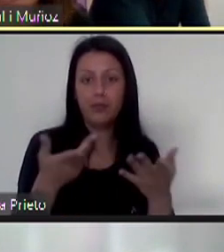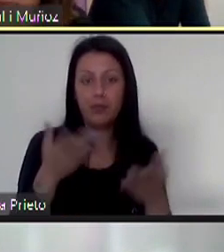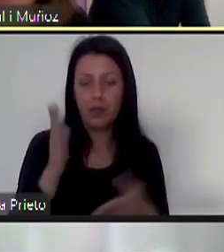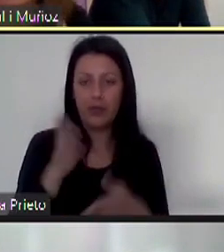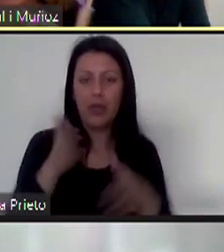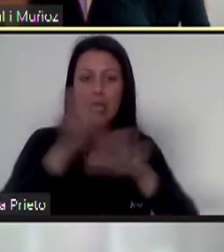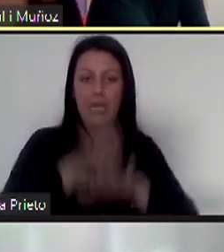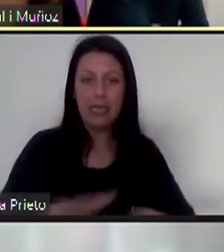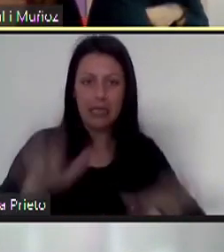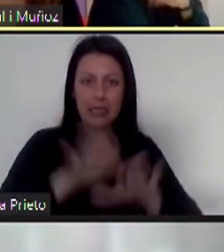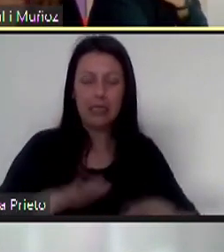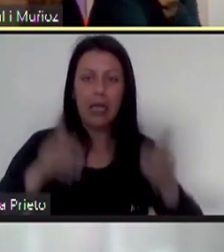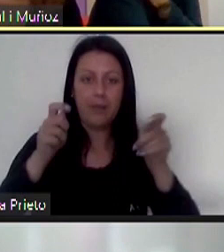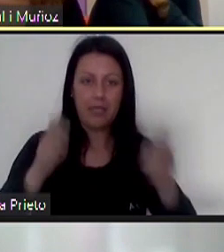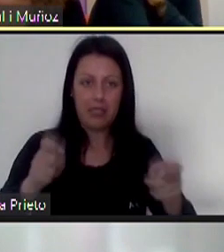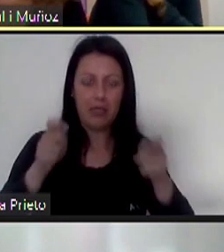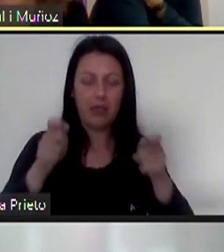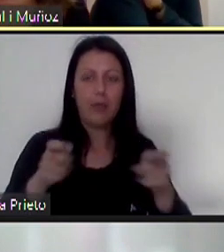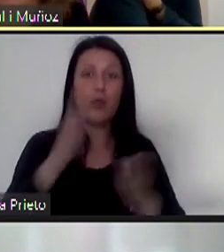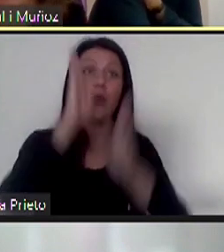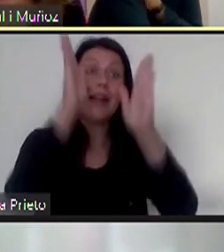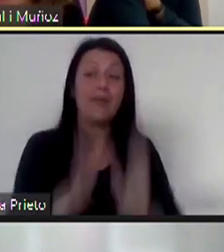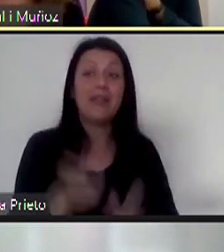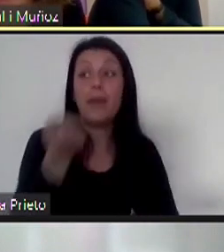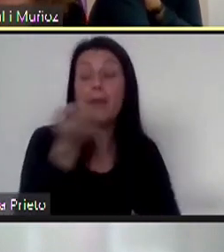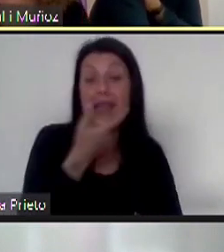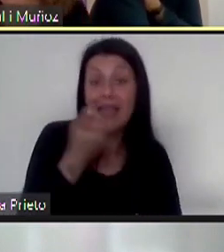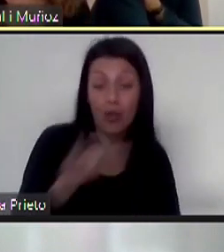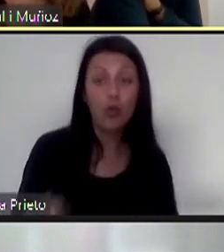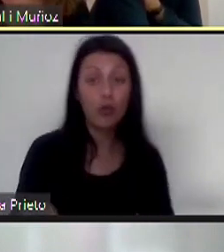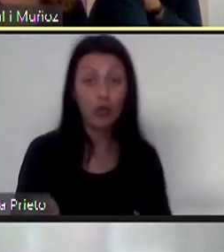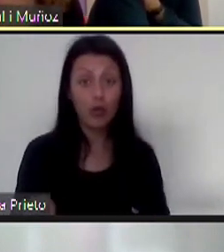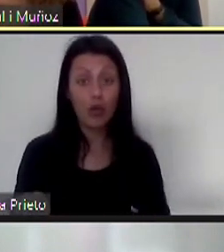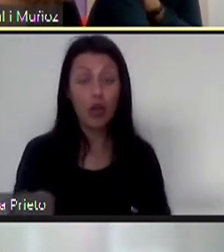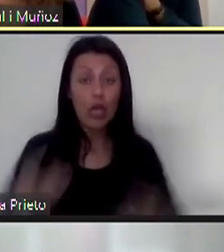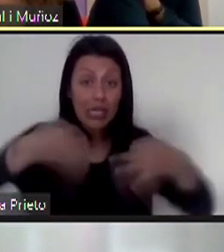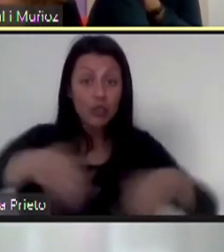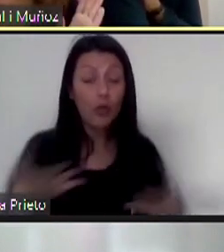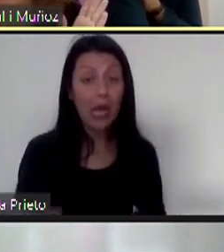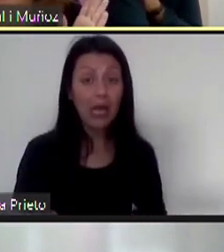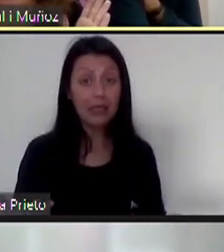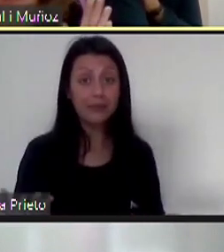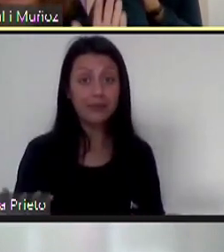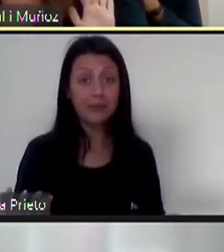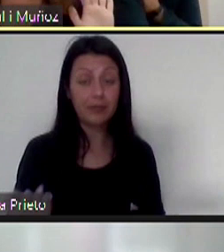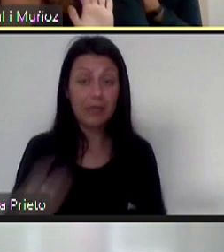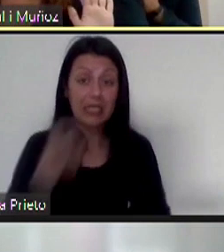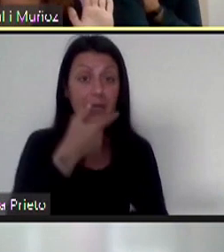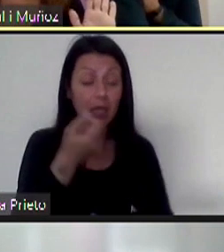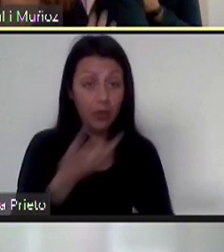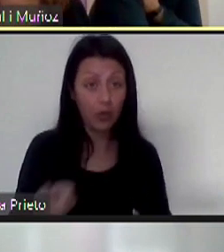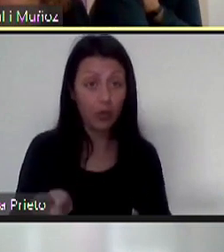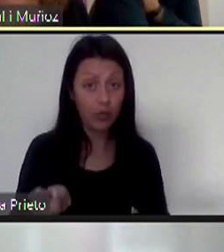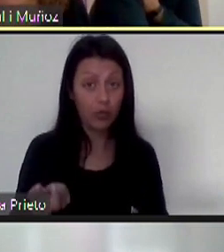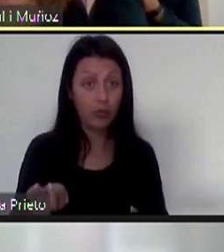lenta y pesada por la medicación simple. Ya ni por el problema, por la medicación que tiene que tomar para que vaya todo muy